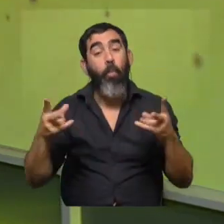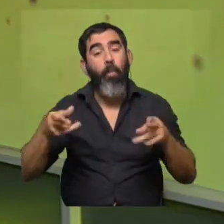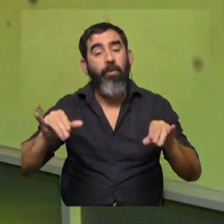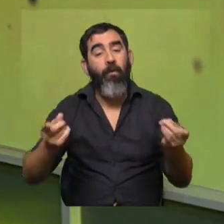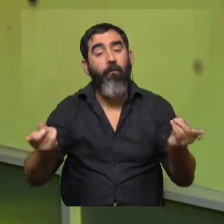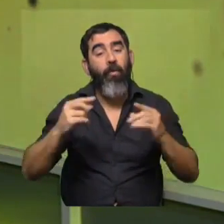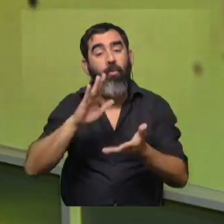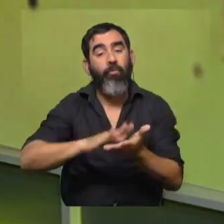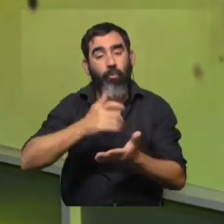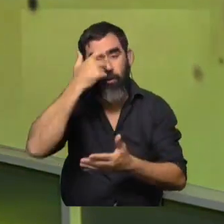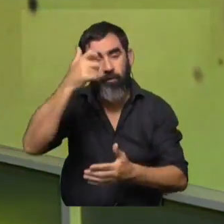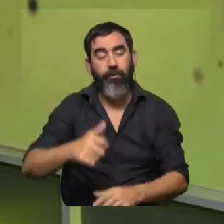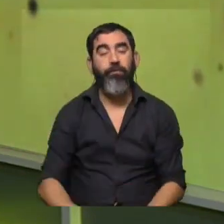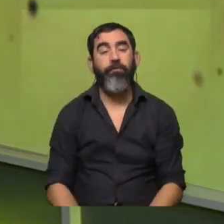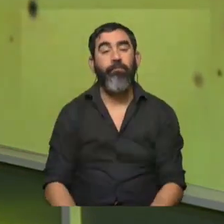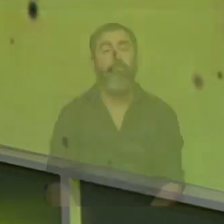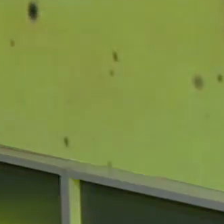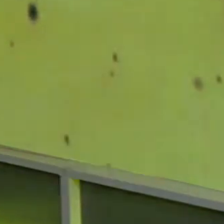ya volvemos aquí en Sobreciencia.